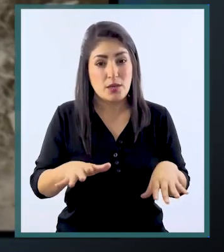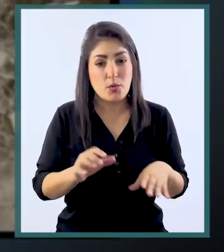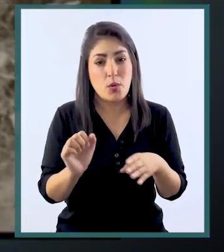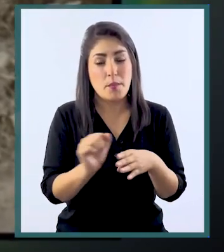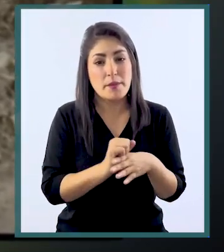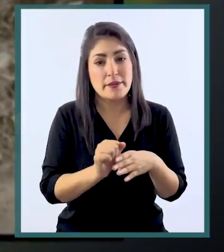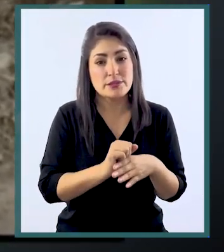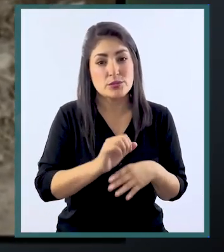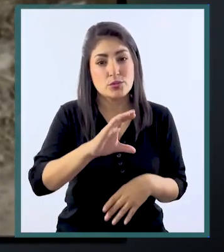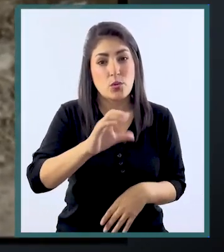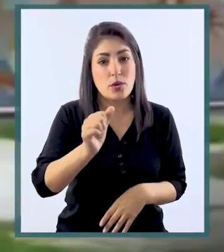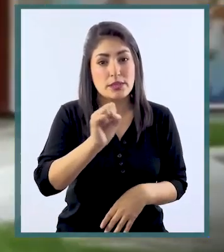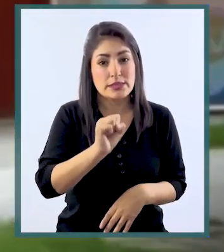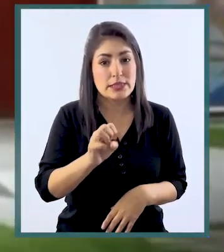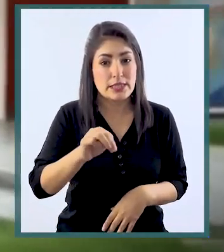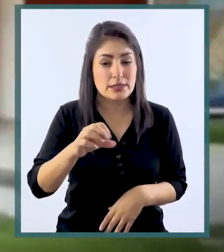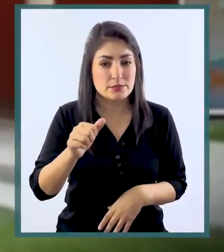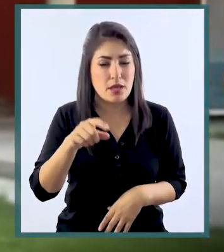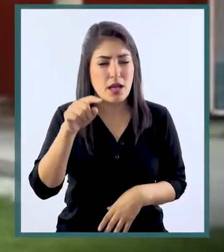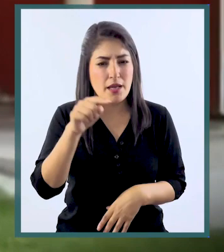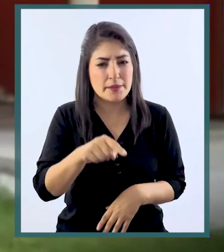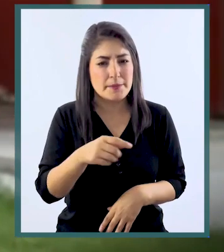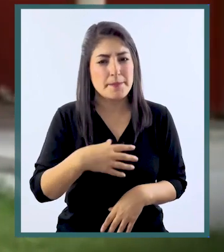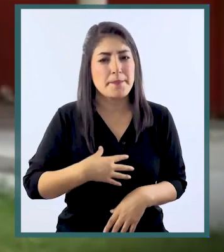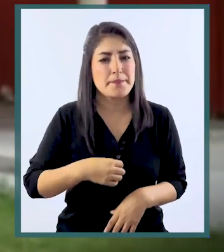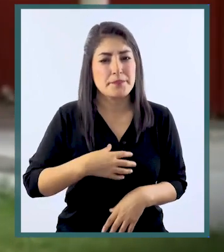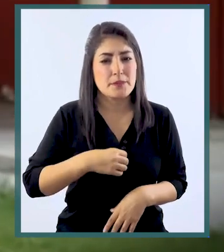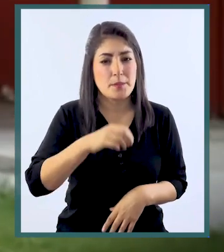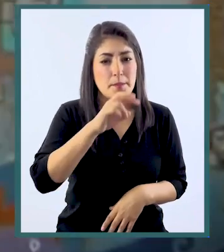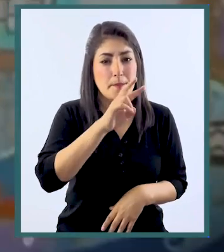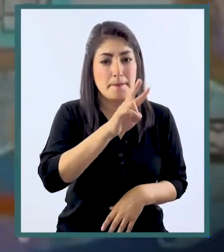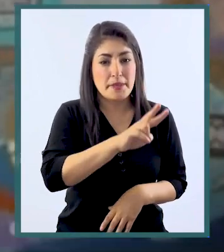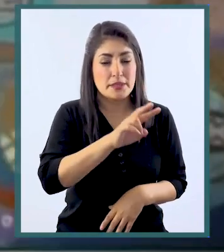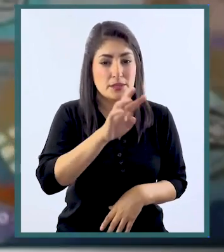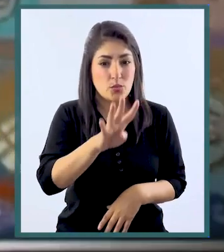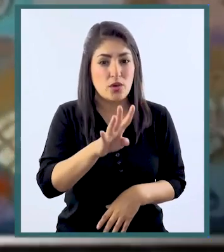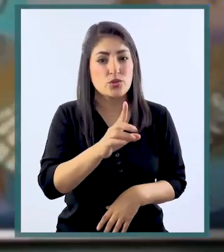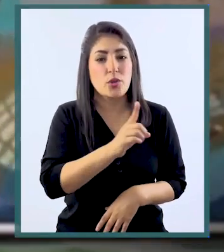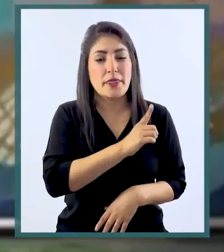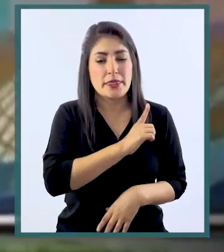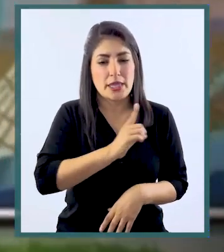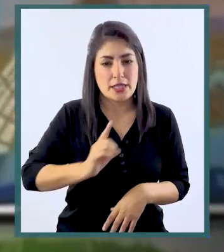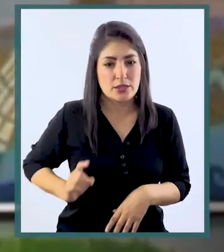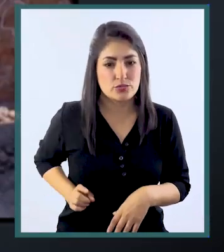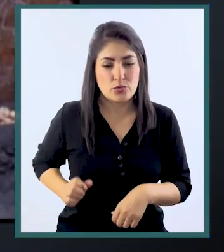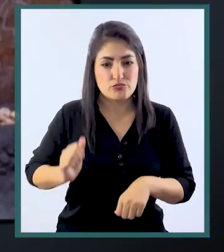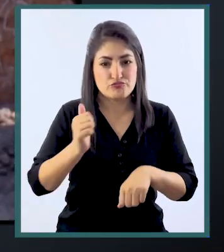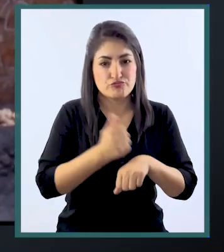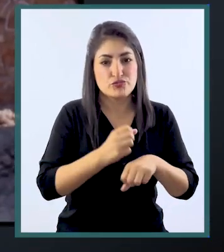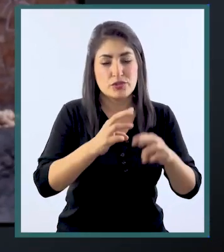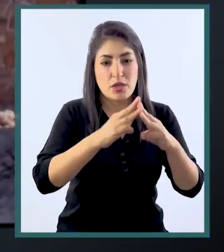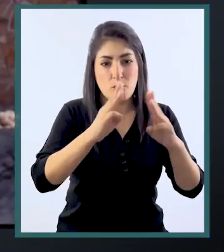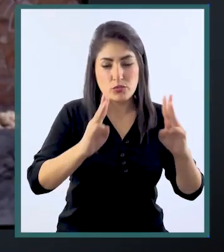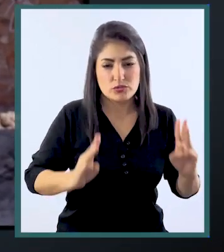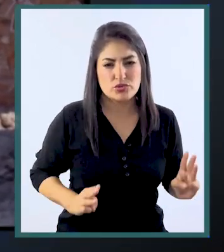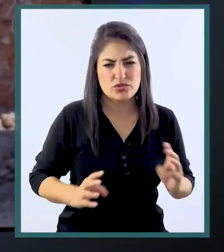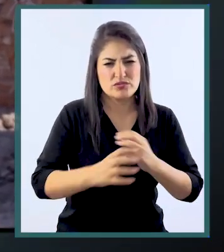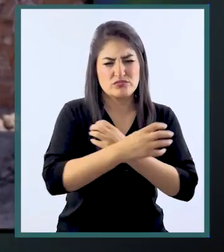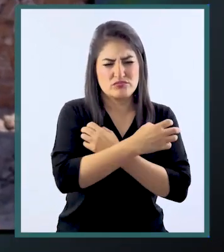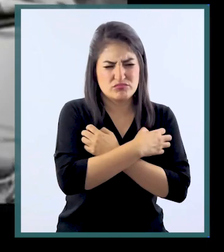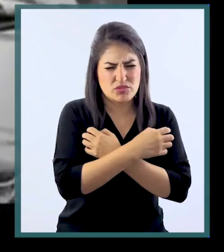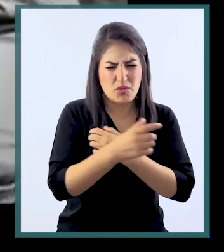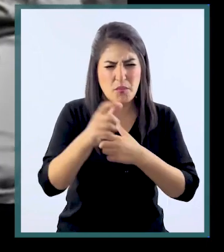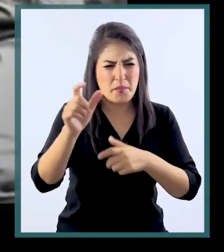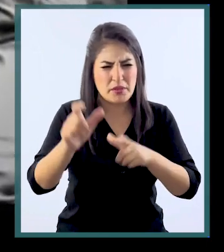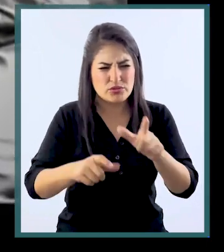en Sechín, Casma. A los 24 años fue director del Museo Brüning de Lambayeque. Enfrentó a las mafias